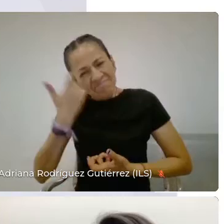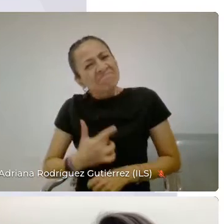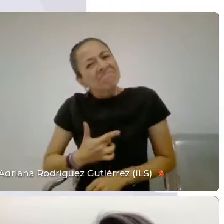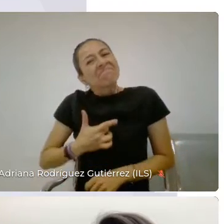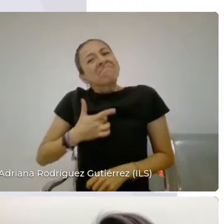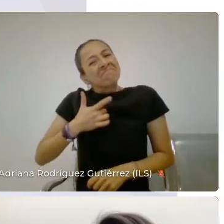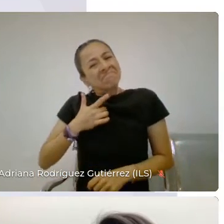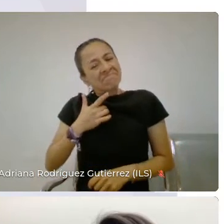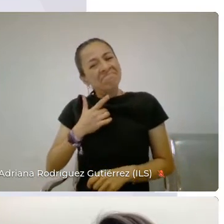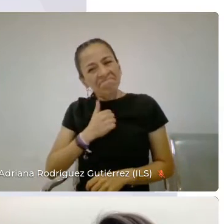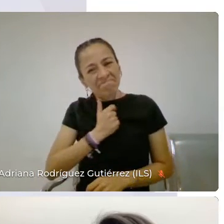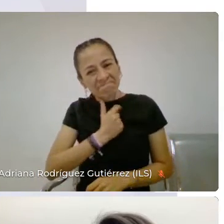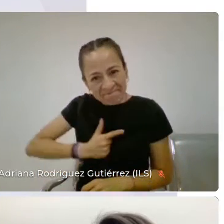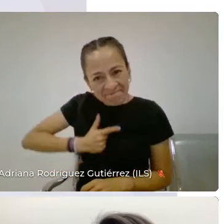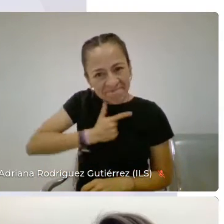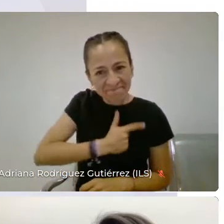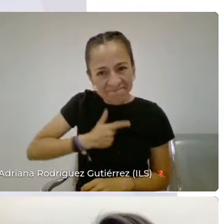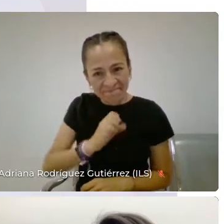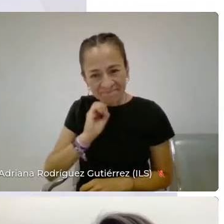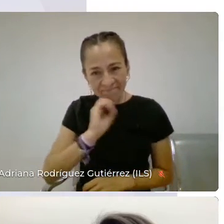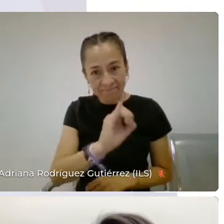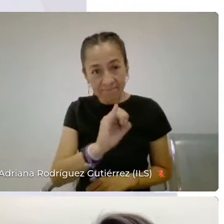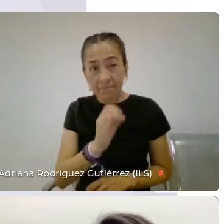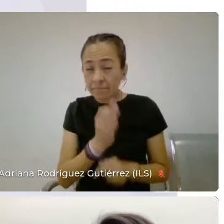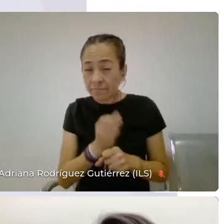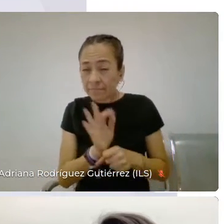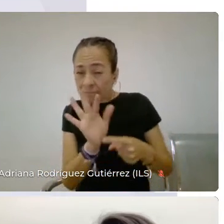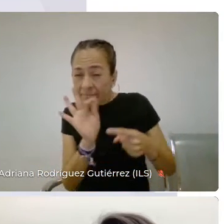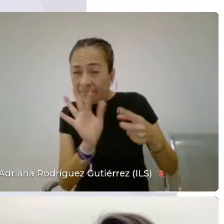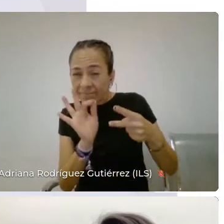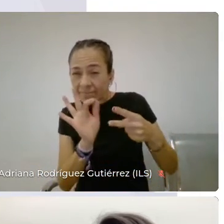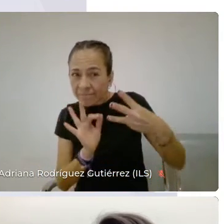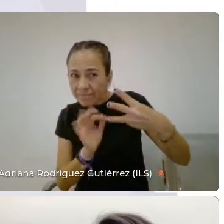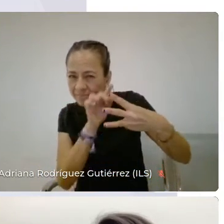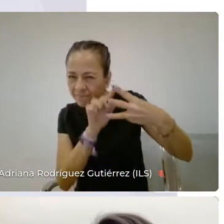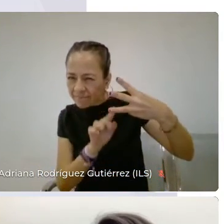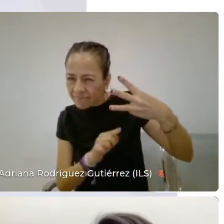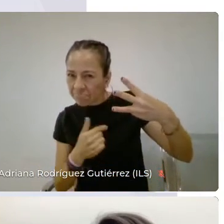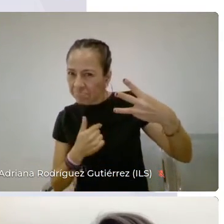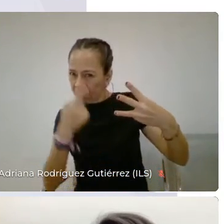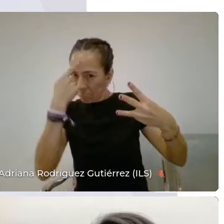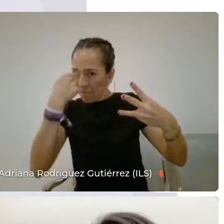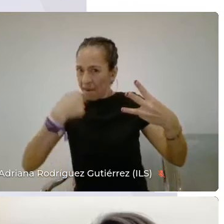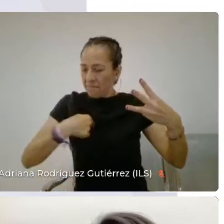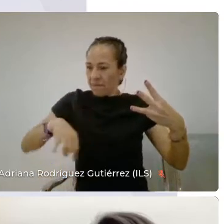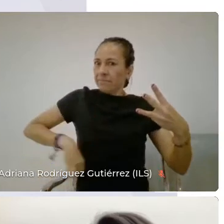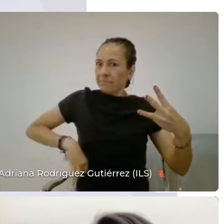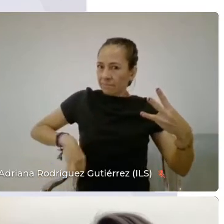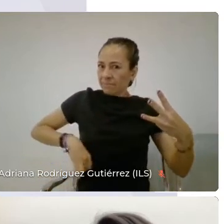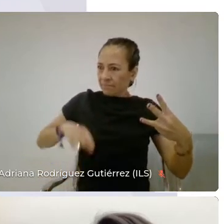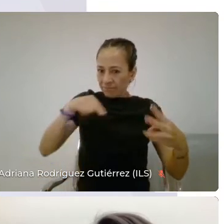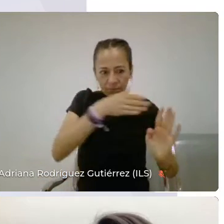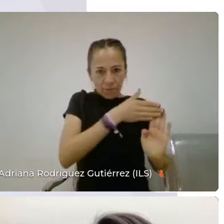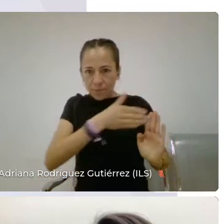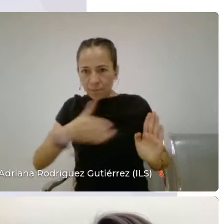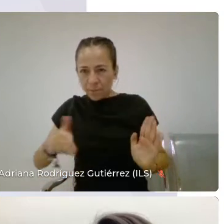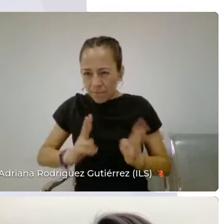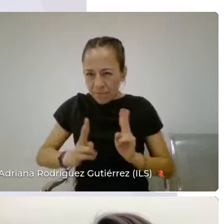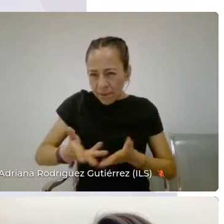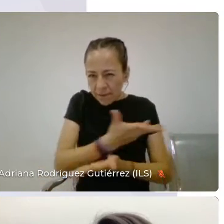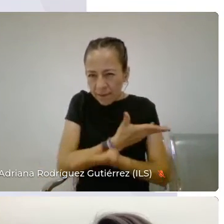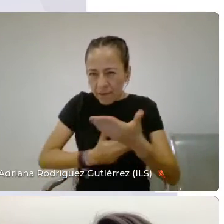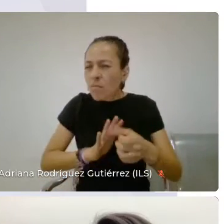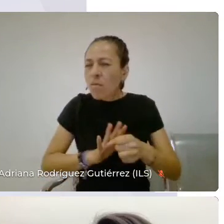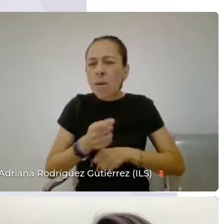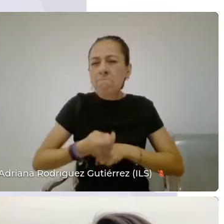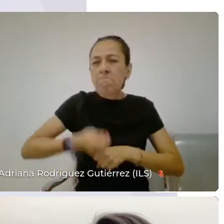palabras que me llaman la atención de lo que conversamos, ¿cierto? Empatía, en primera instancia, ¿cierto? Como